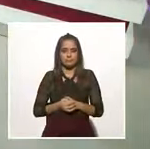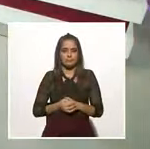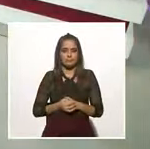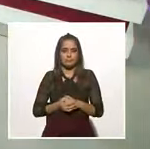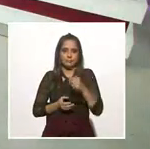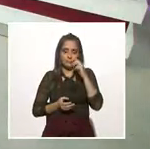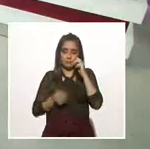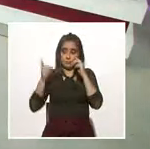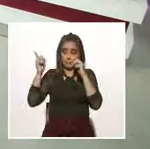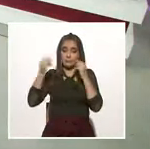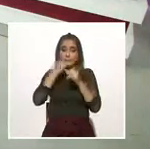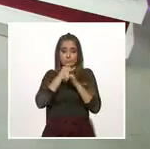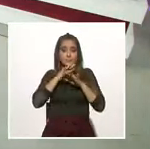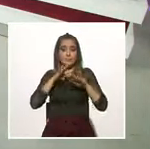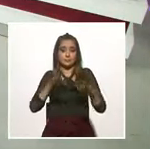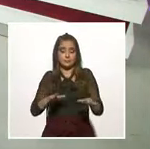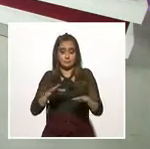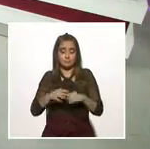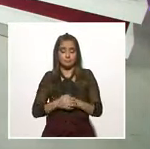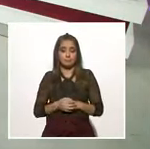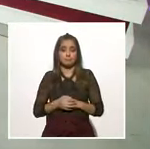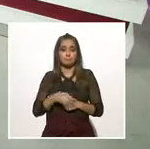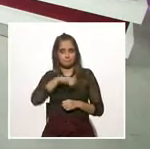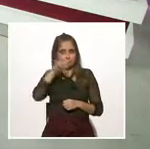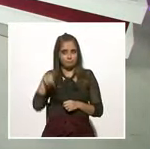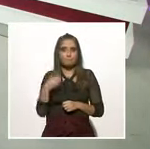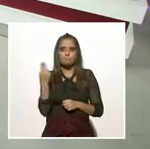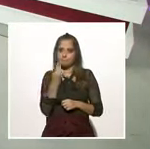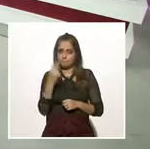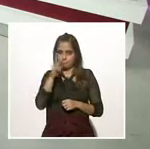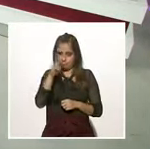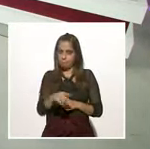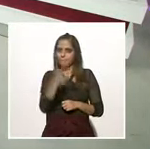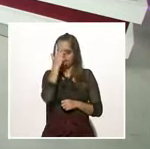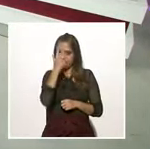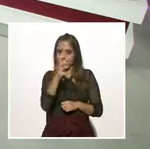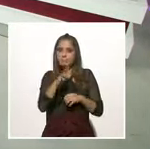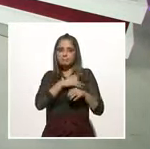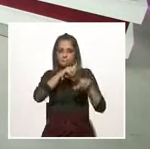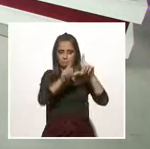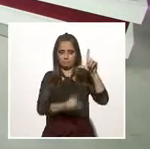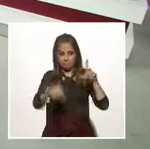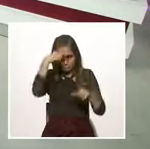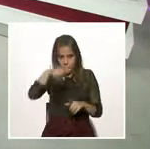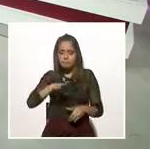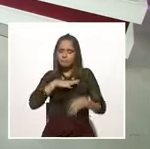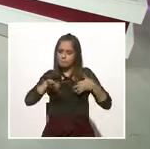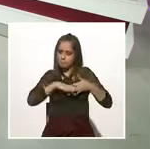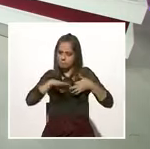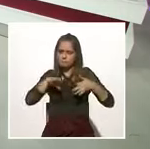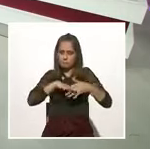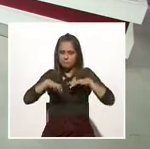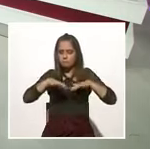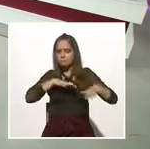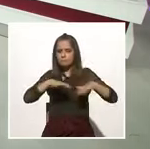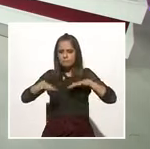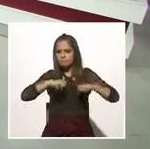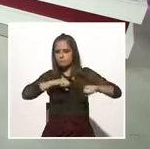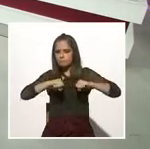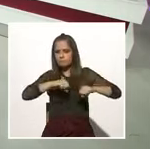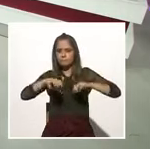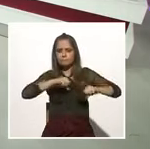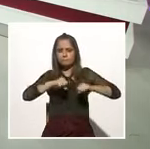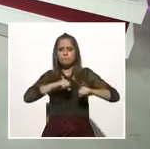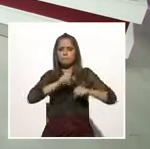Bueno, y esta información además hay que tomarla como la están diciendo, porque vivimos en un lugar sísmico y no quiere decir que es que vaya a venir algo